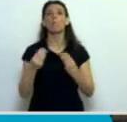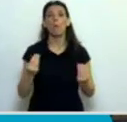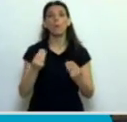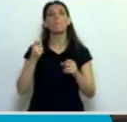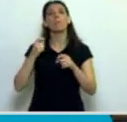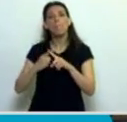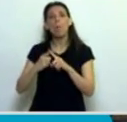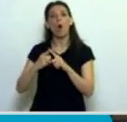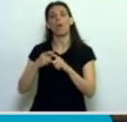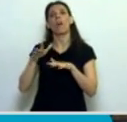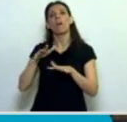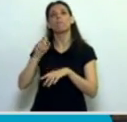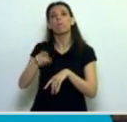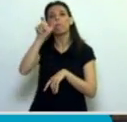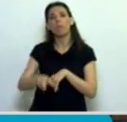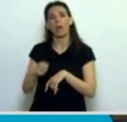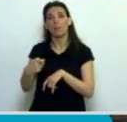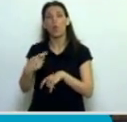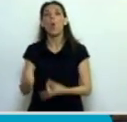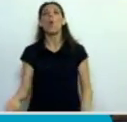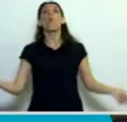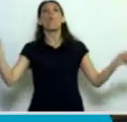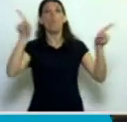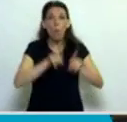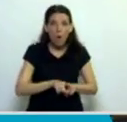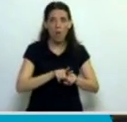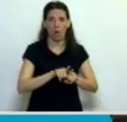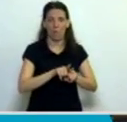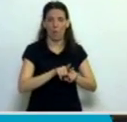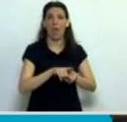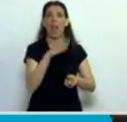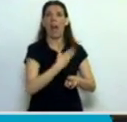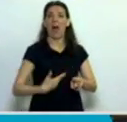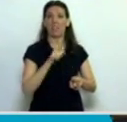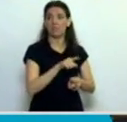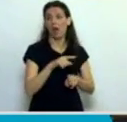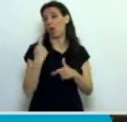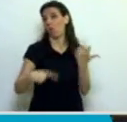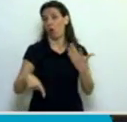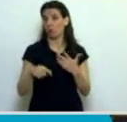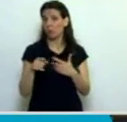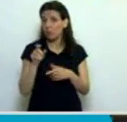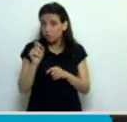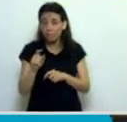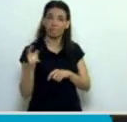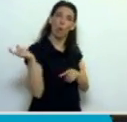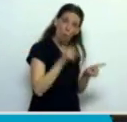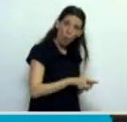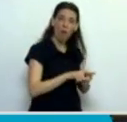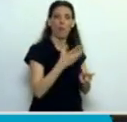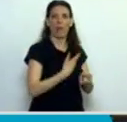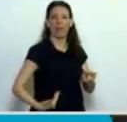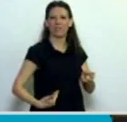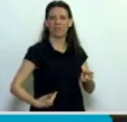jubilados vuelven a la administración del Estado con todo lo que ello implicó. Atrás